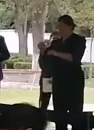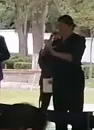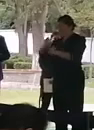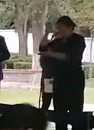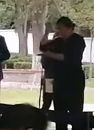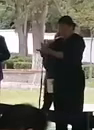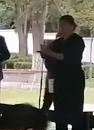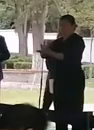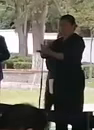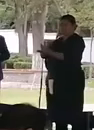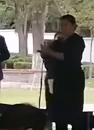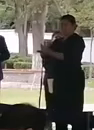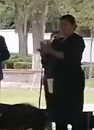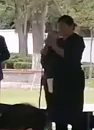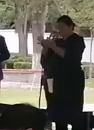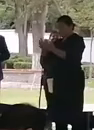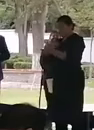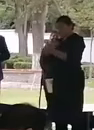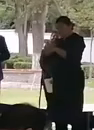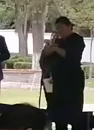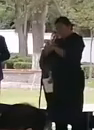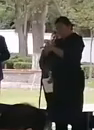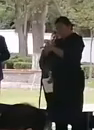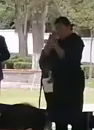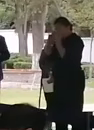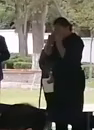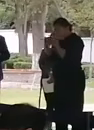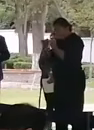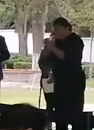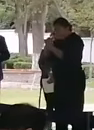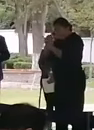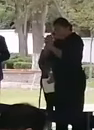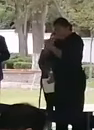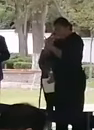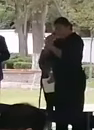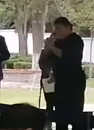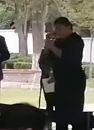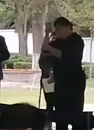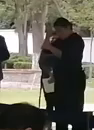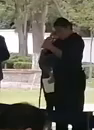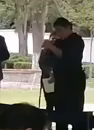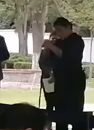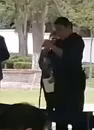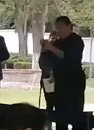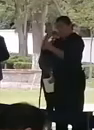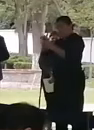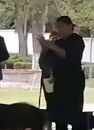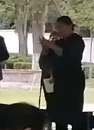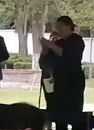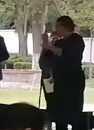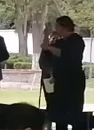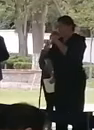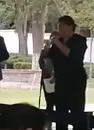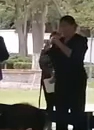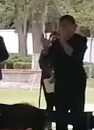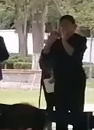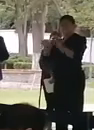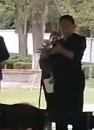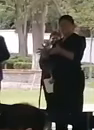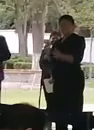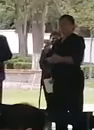posible para que podamos quebrar esas cadenas de criminalidad. Y por